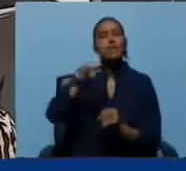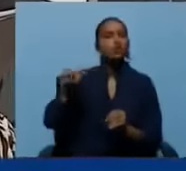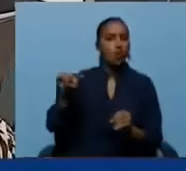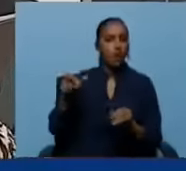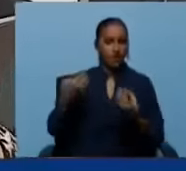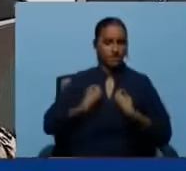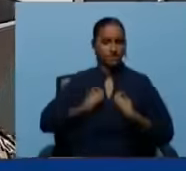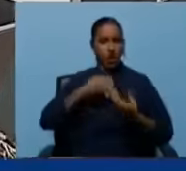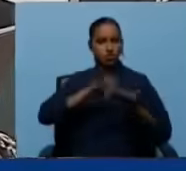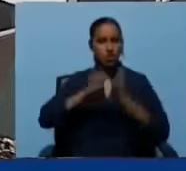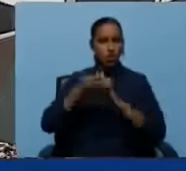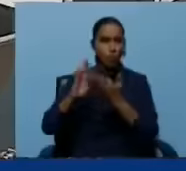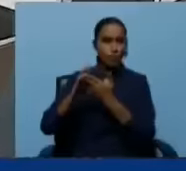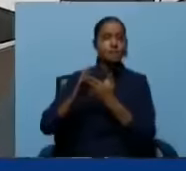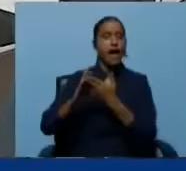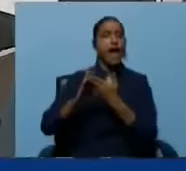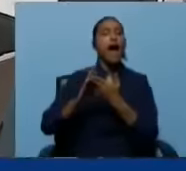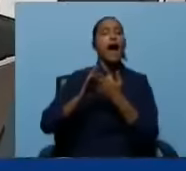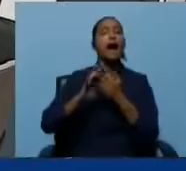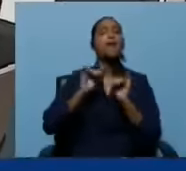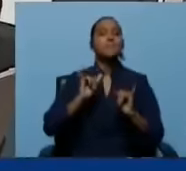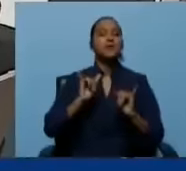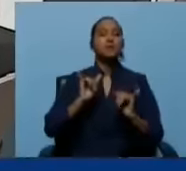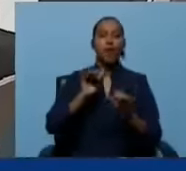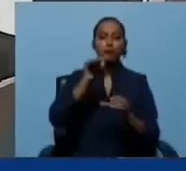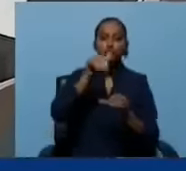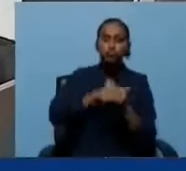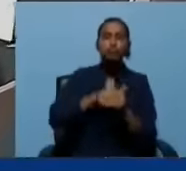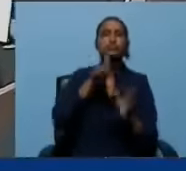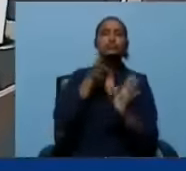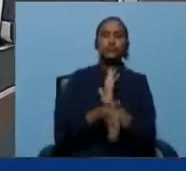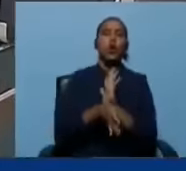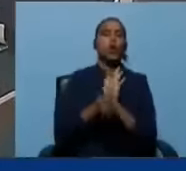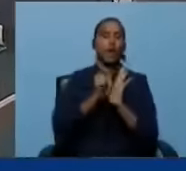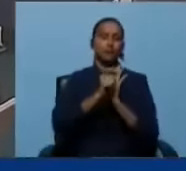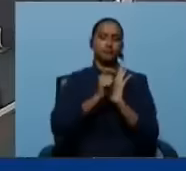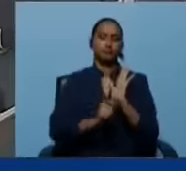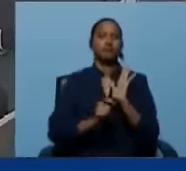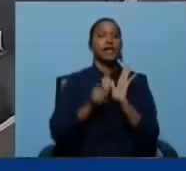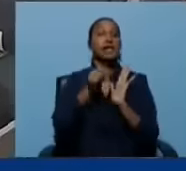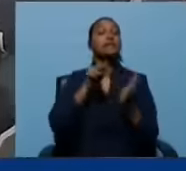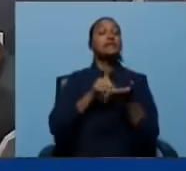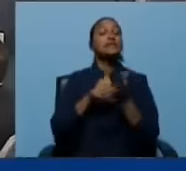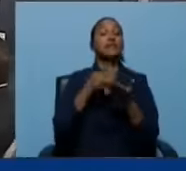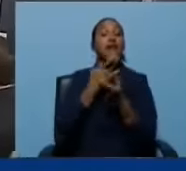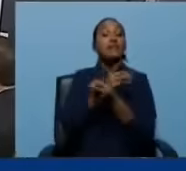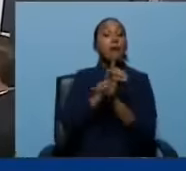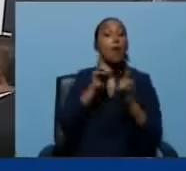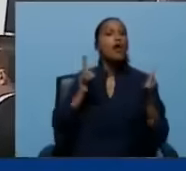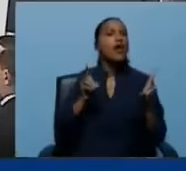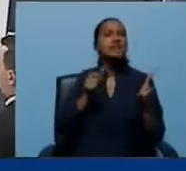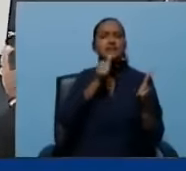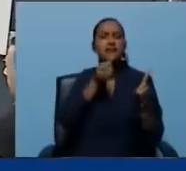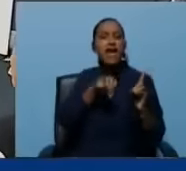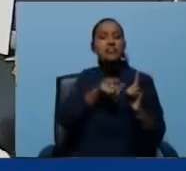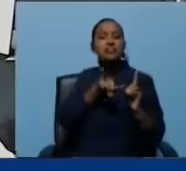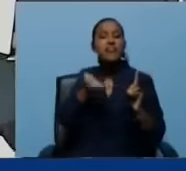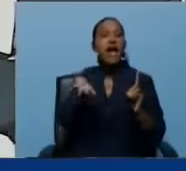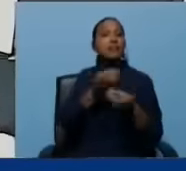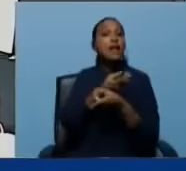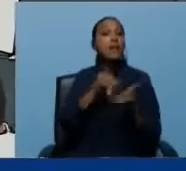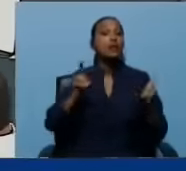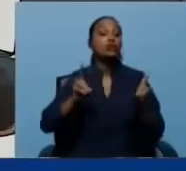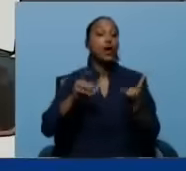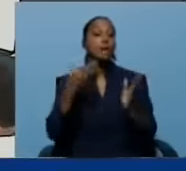democracia reside intransferiblemente en el pueblo, cómo propuso